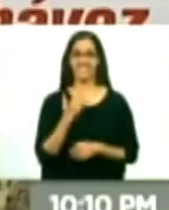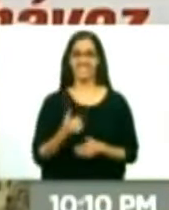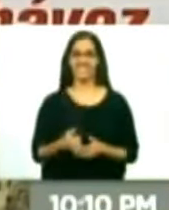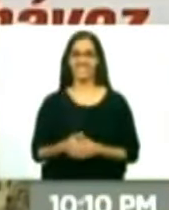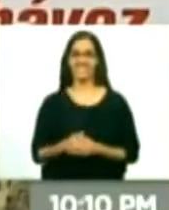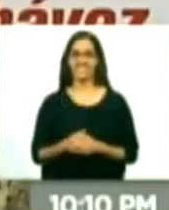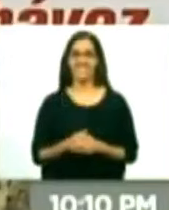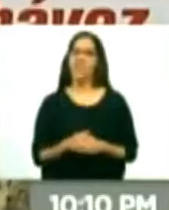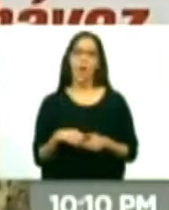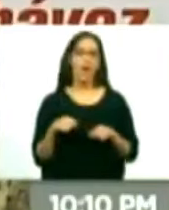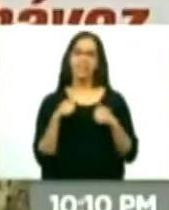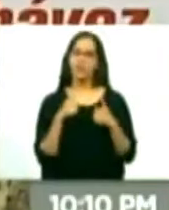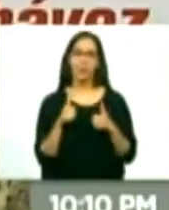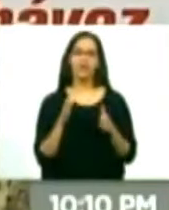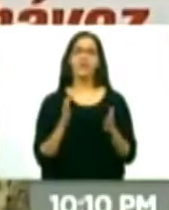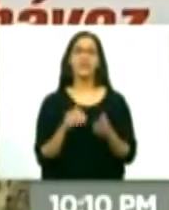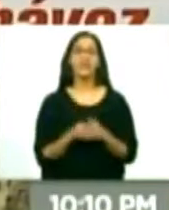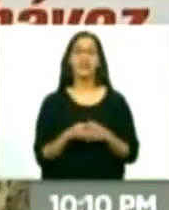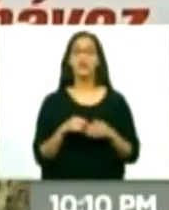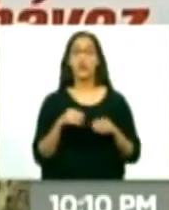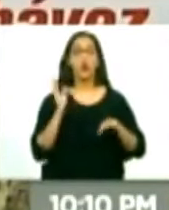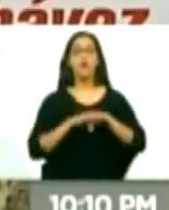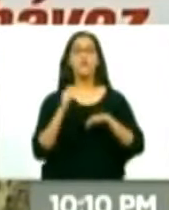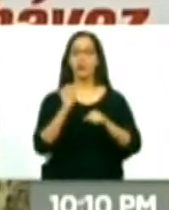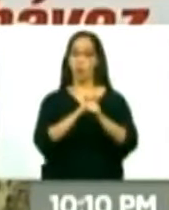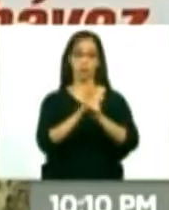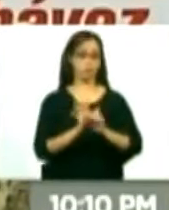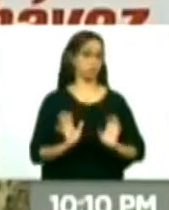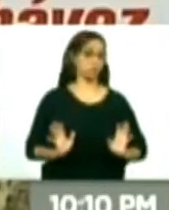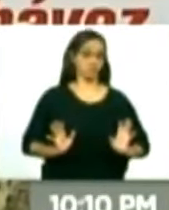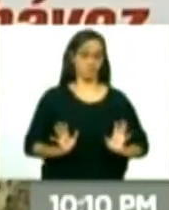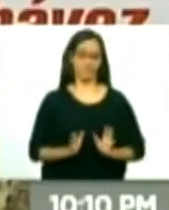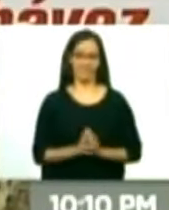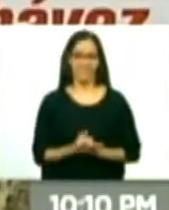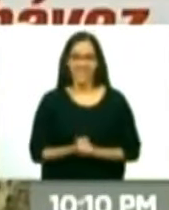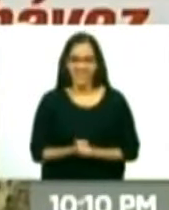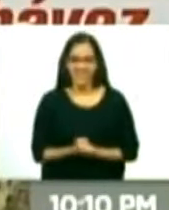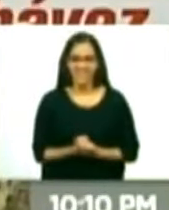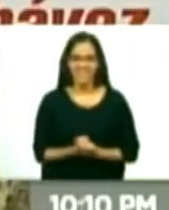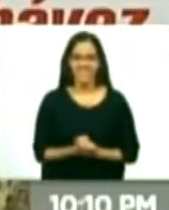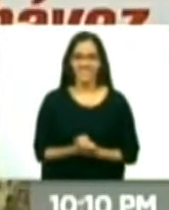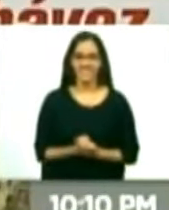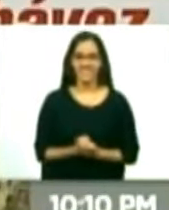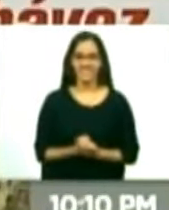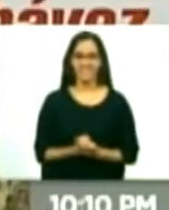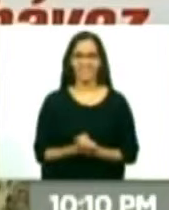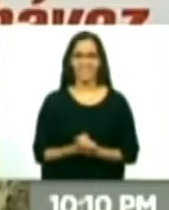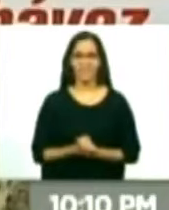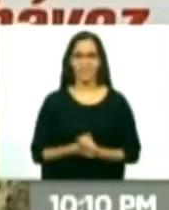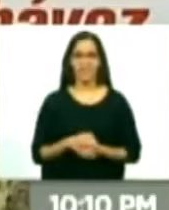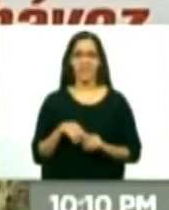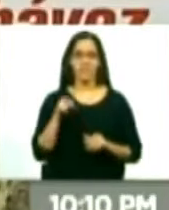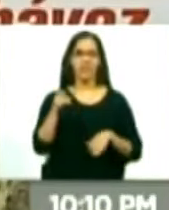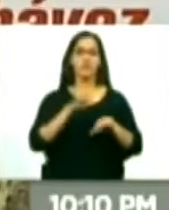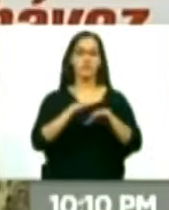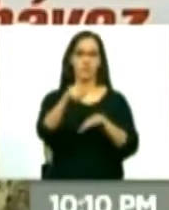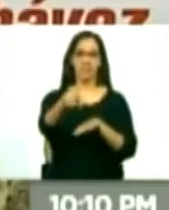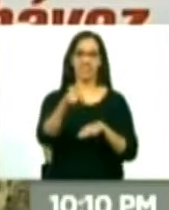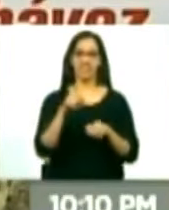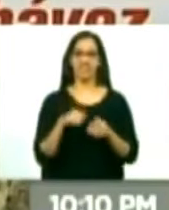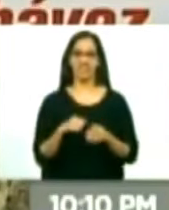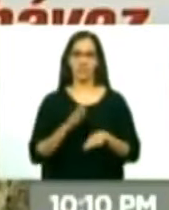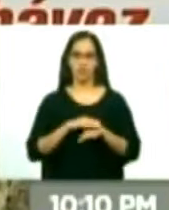Es lo bueno que en una le echa la culpa al COVID de todo. ¿Ah? Culpa, es culpa de Hernán, de